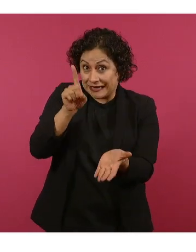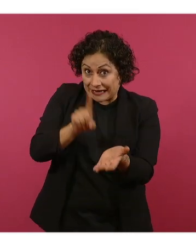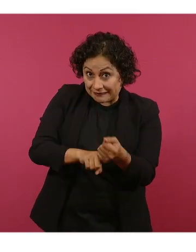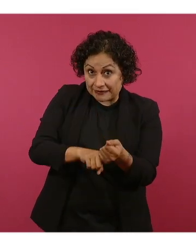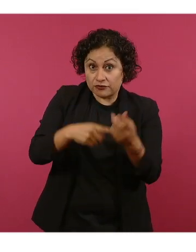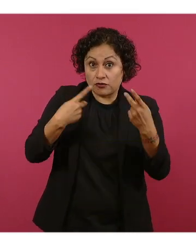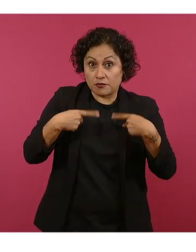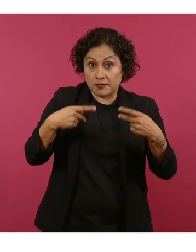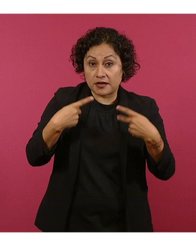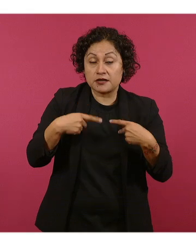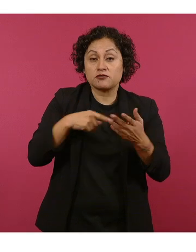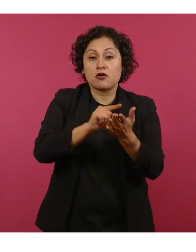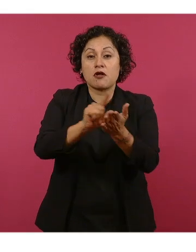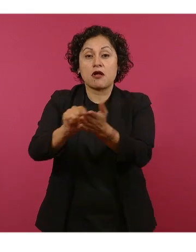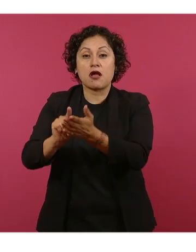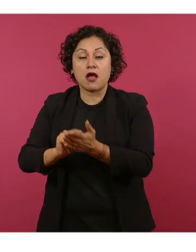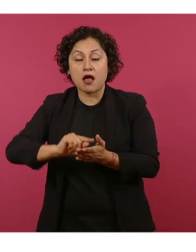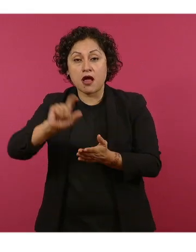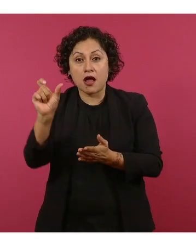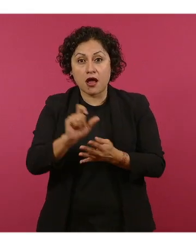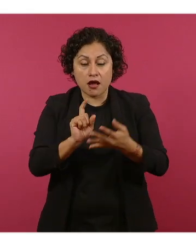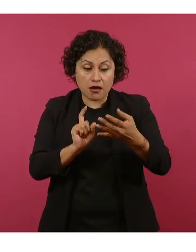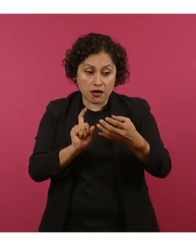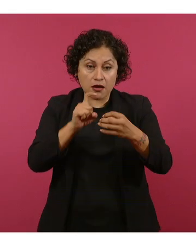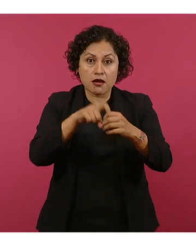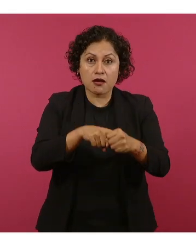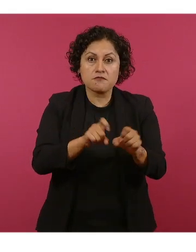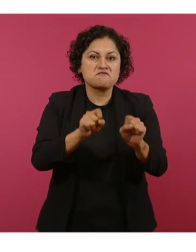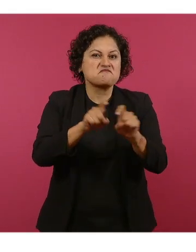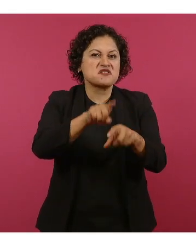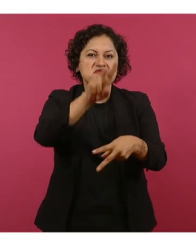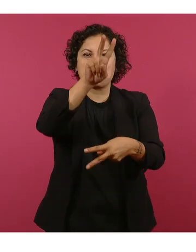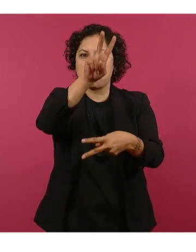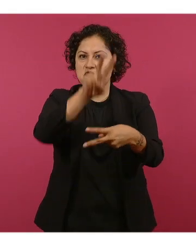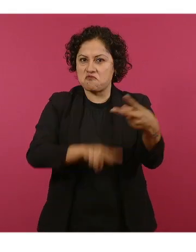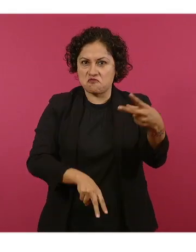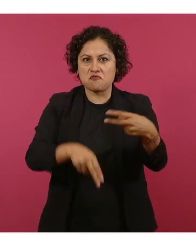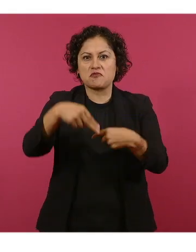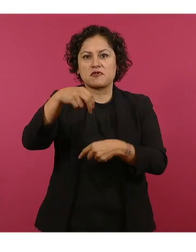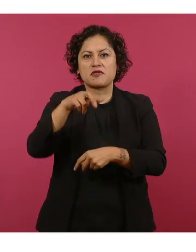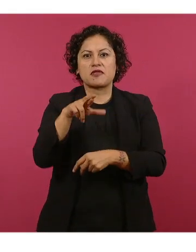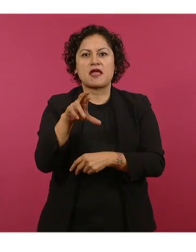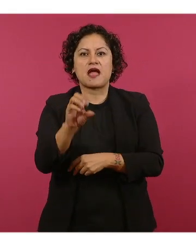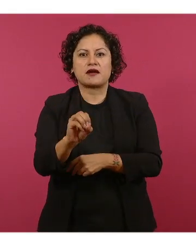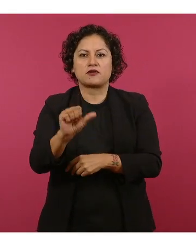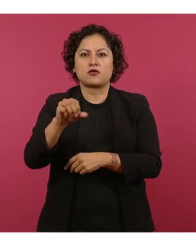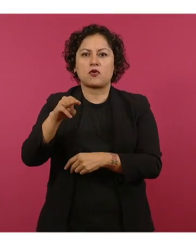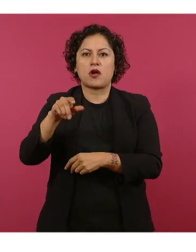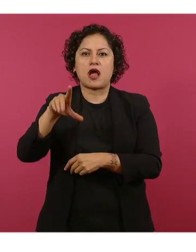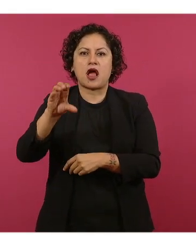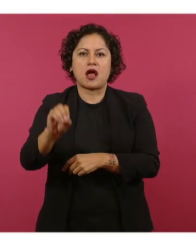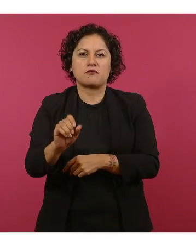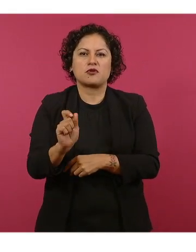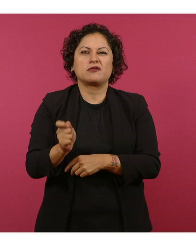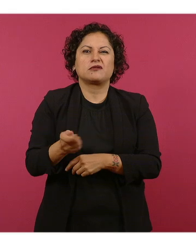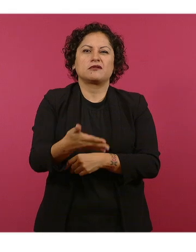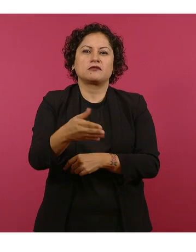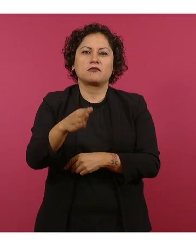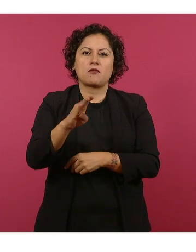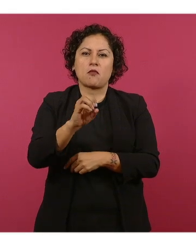etiqueta Narco Presidente AMLO del 1 al 43, mejor conocidas como bots o